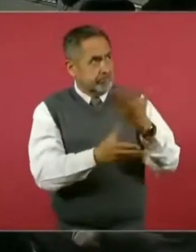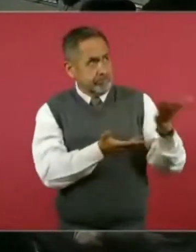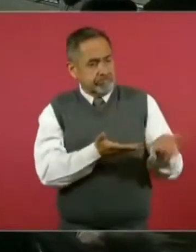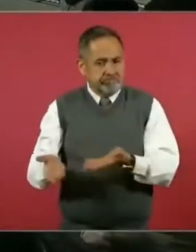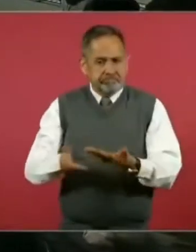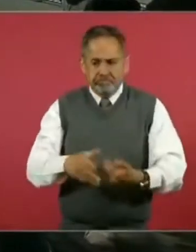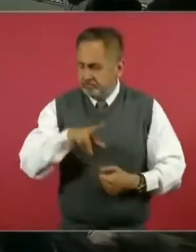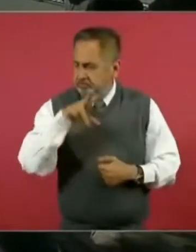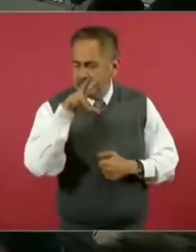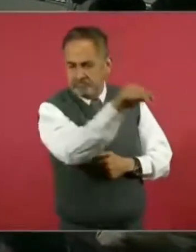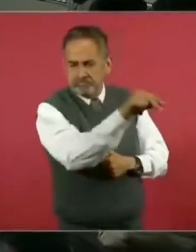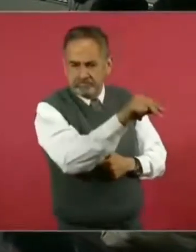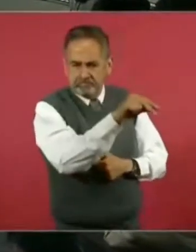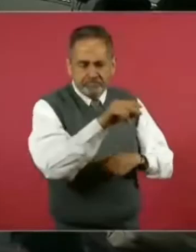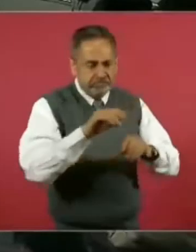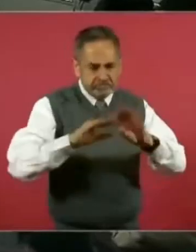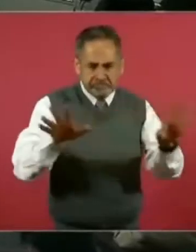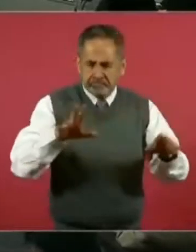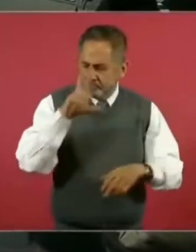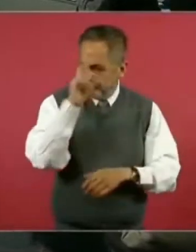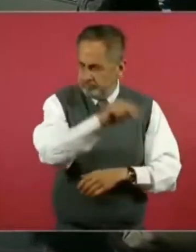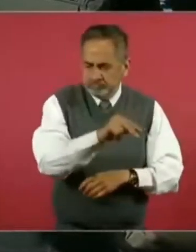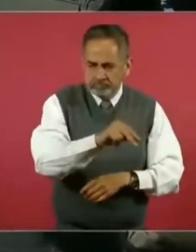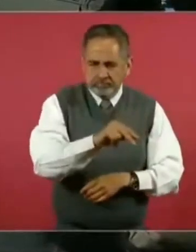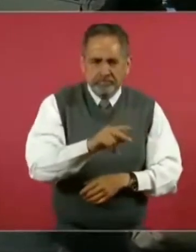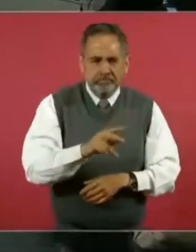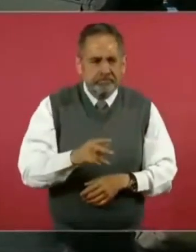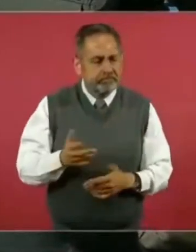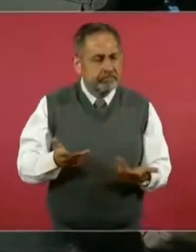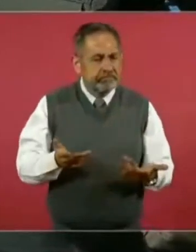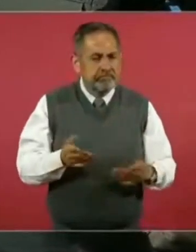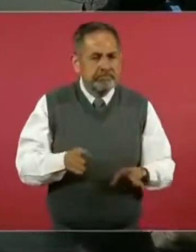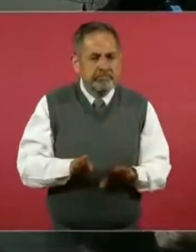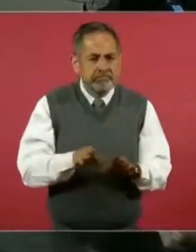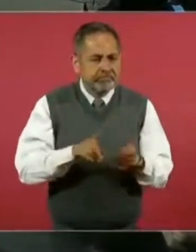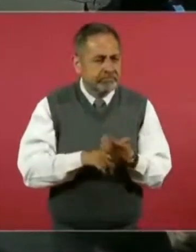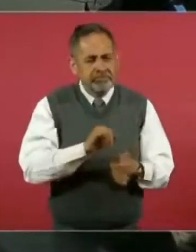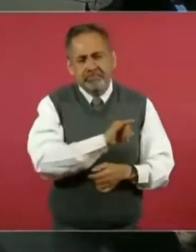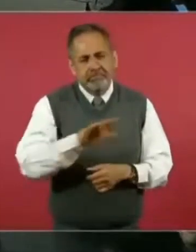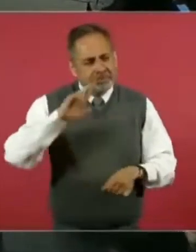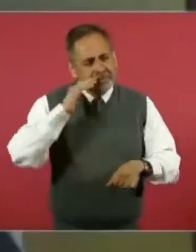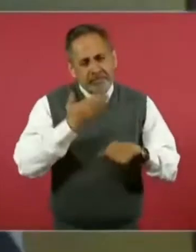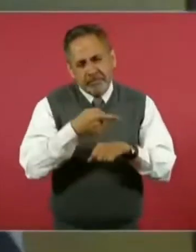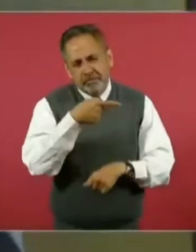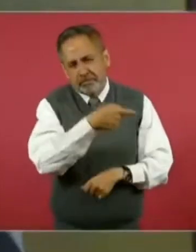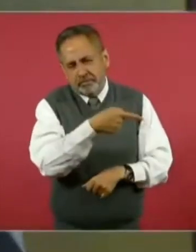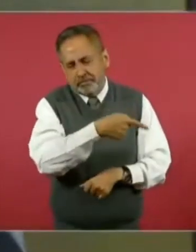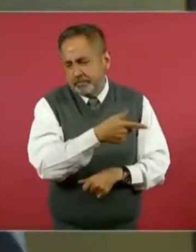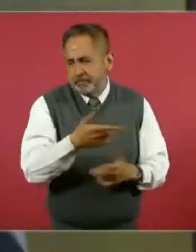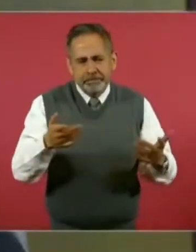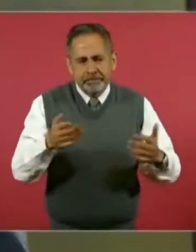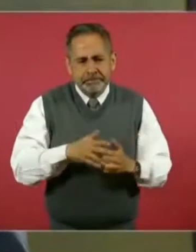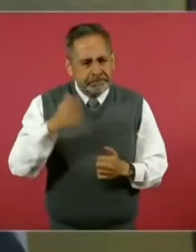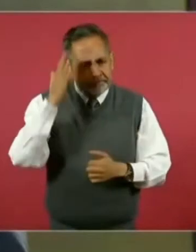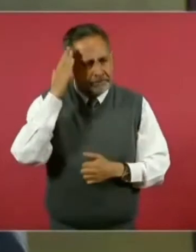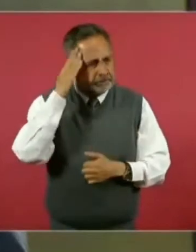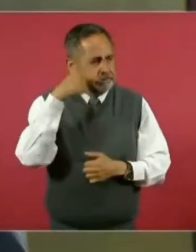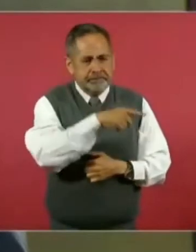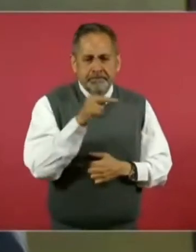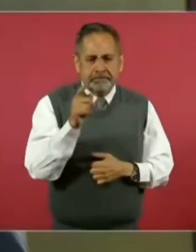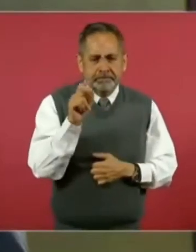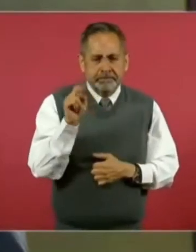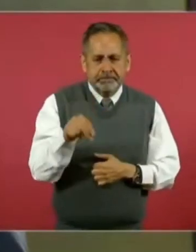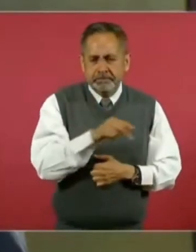muy claro. Sin embargo, es una actitud muy irresponsable del dirigente del